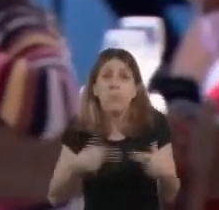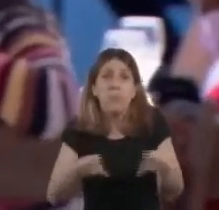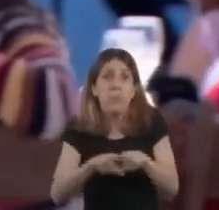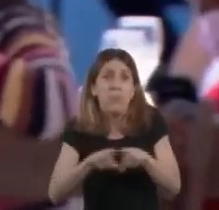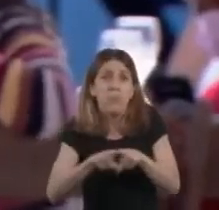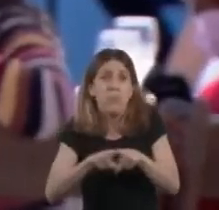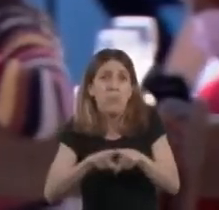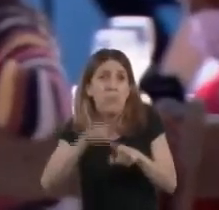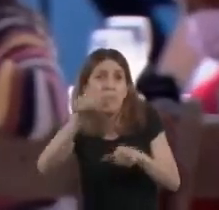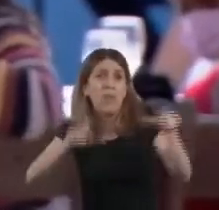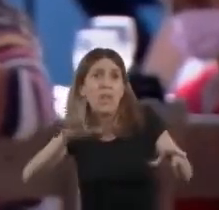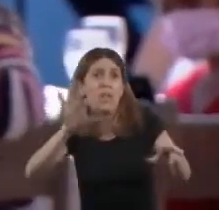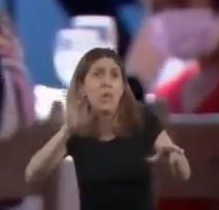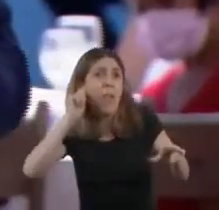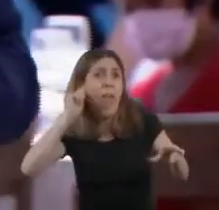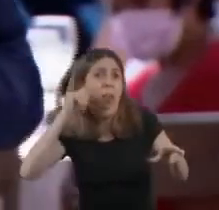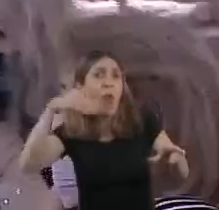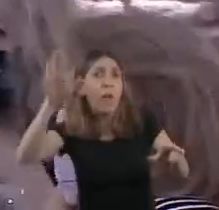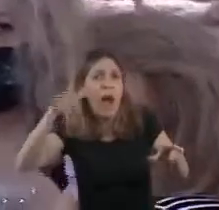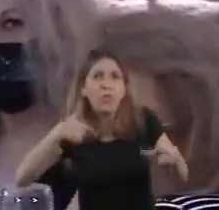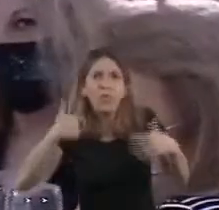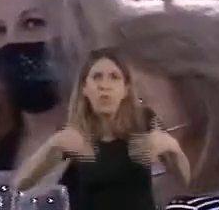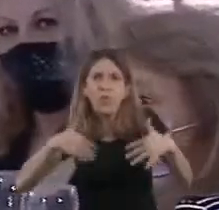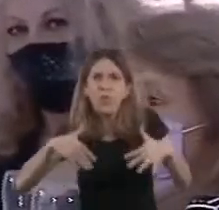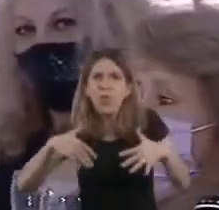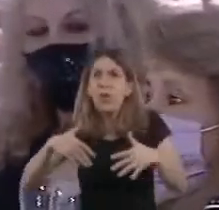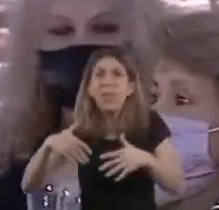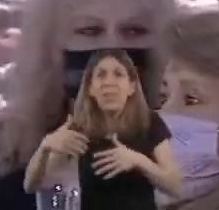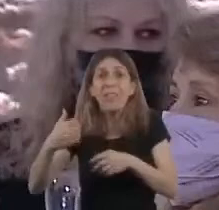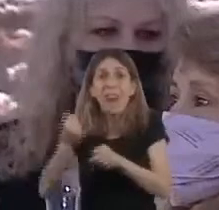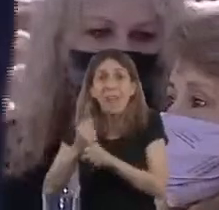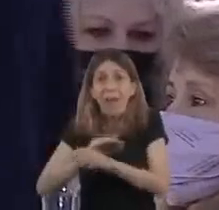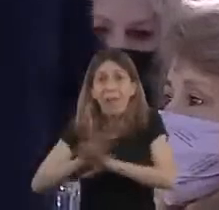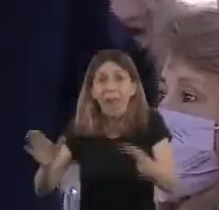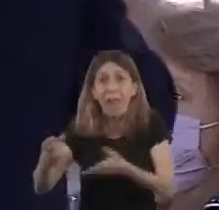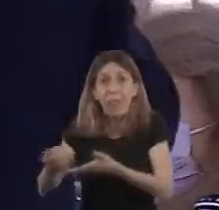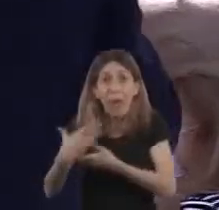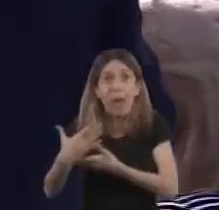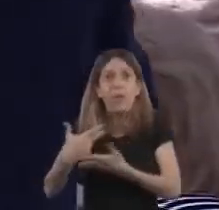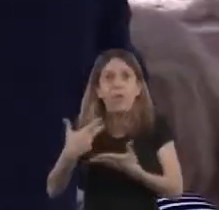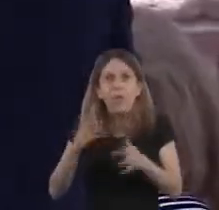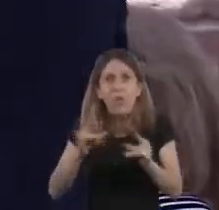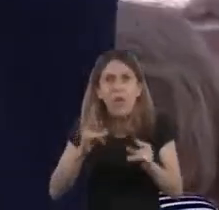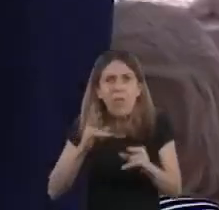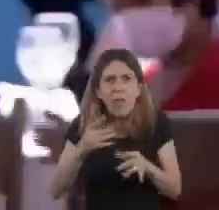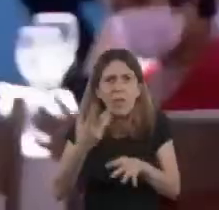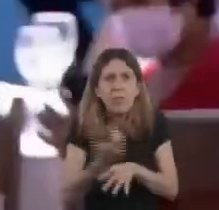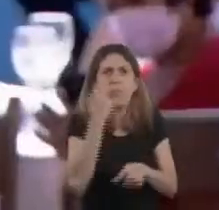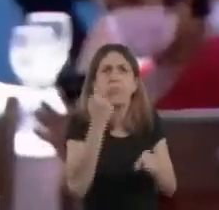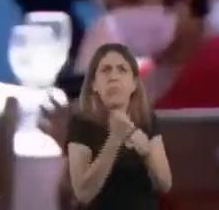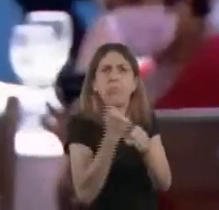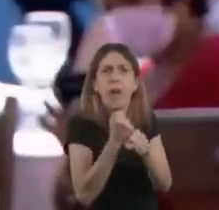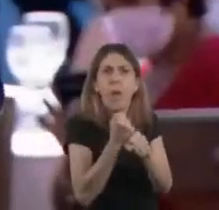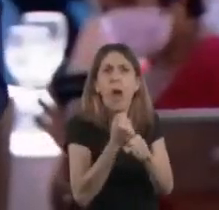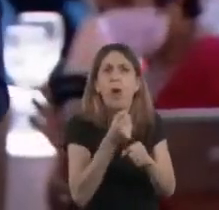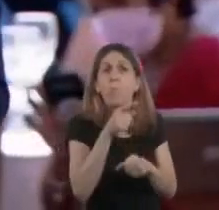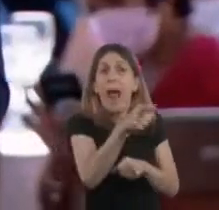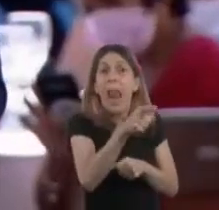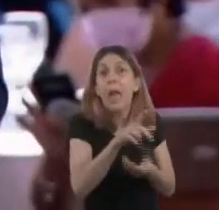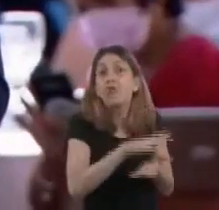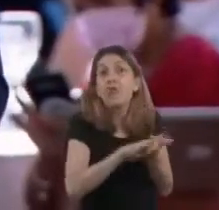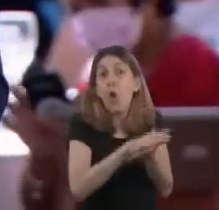mayores de 50 años, le fue muy difícil conseguir trabajo y que esto para él es una solución, una